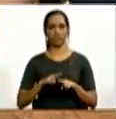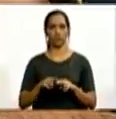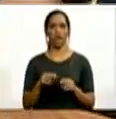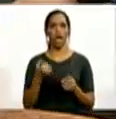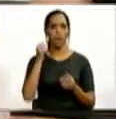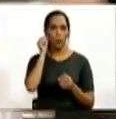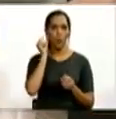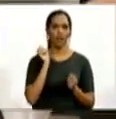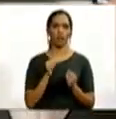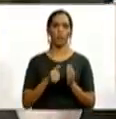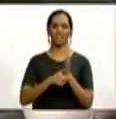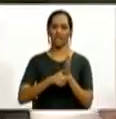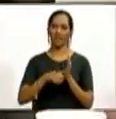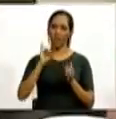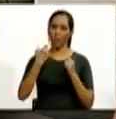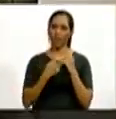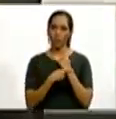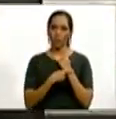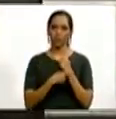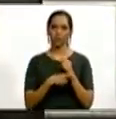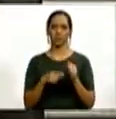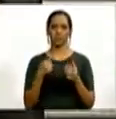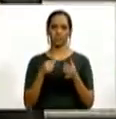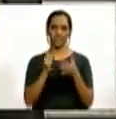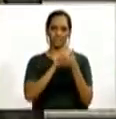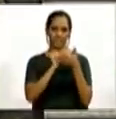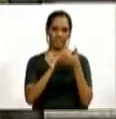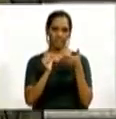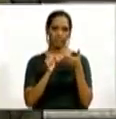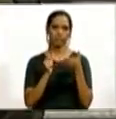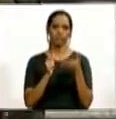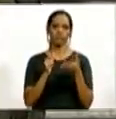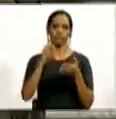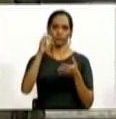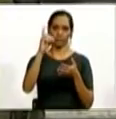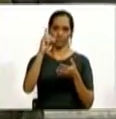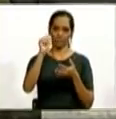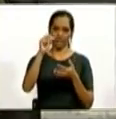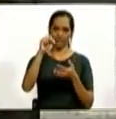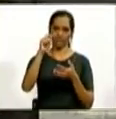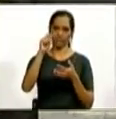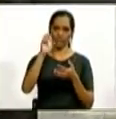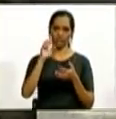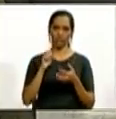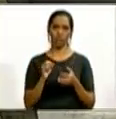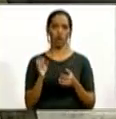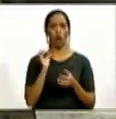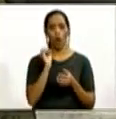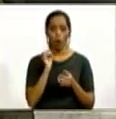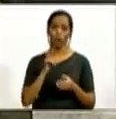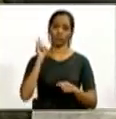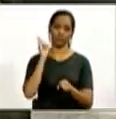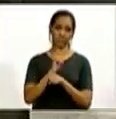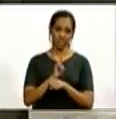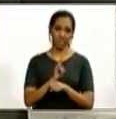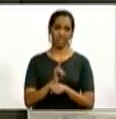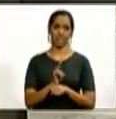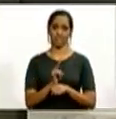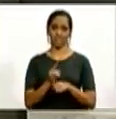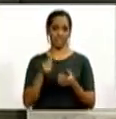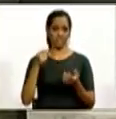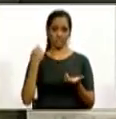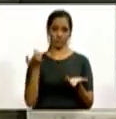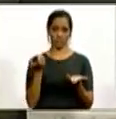mujeres como el tema de la cédula de Guaidó, que entonces saca y tal y tiene la firma de Dante. O te estafaron a la peluquería donde te pusieron